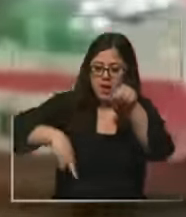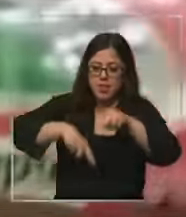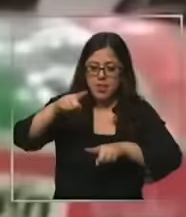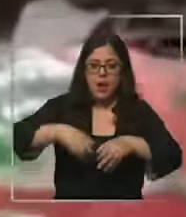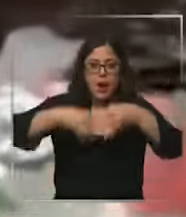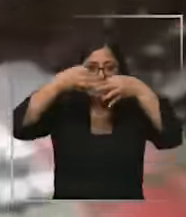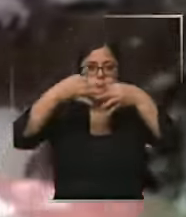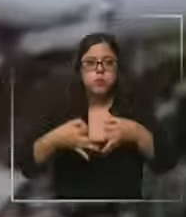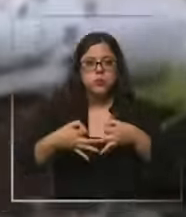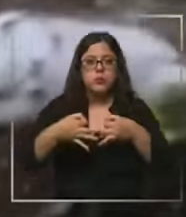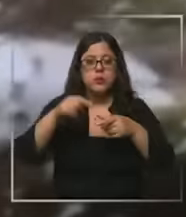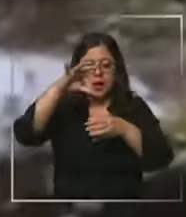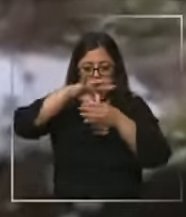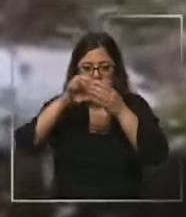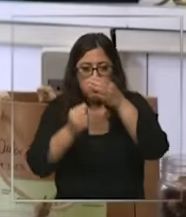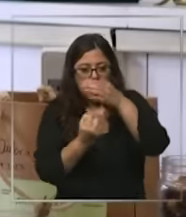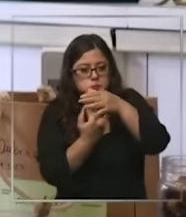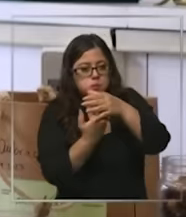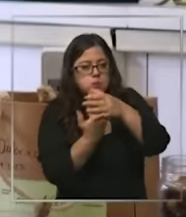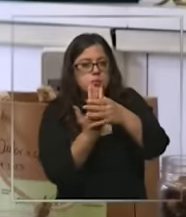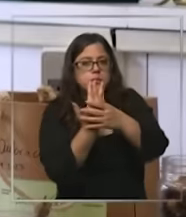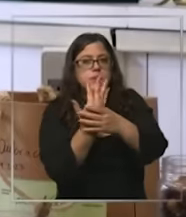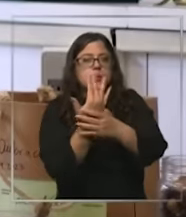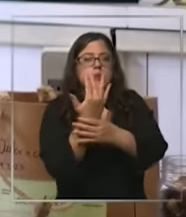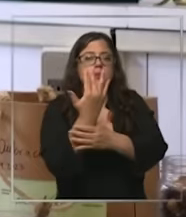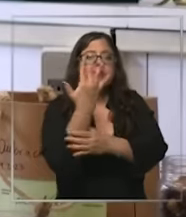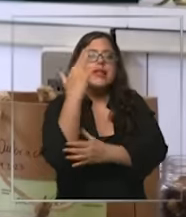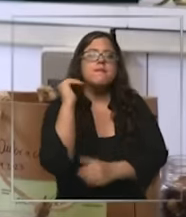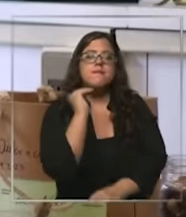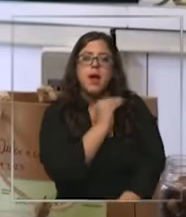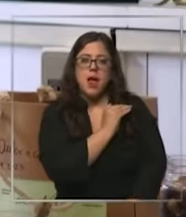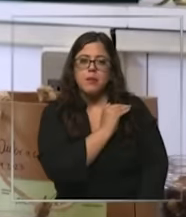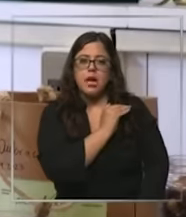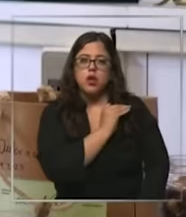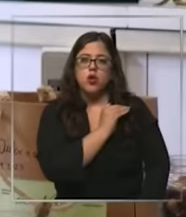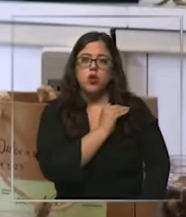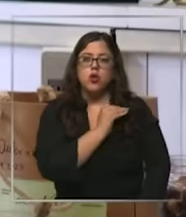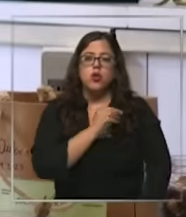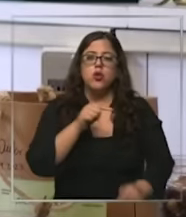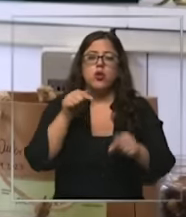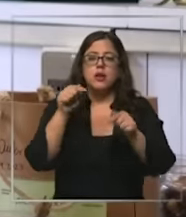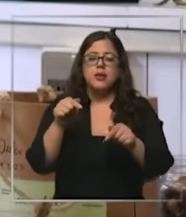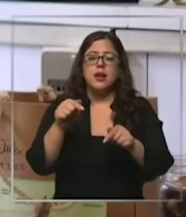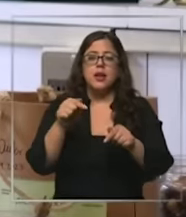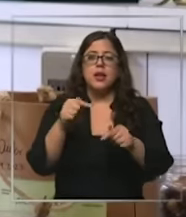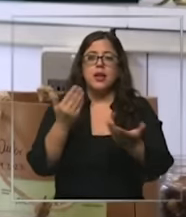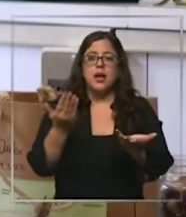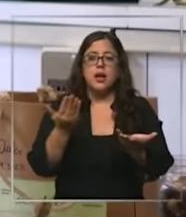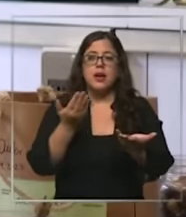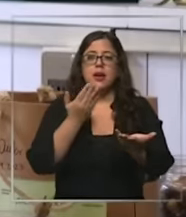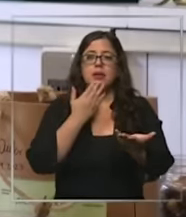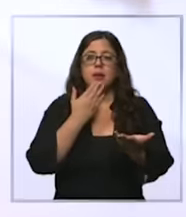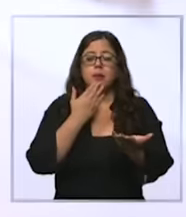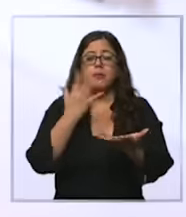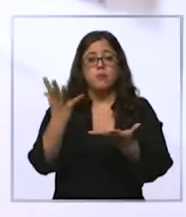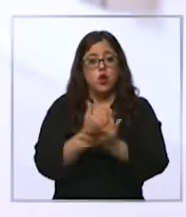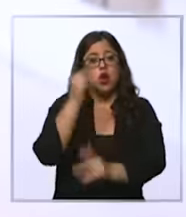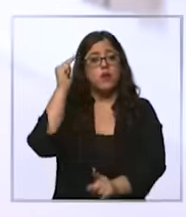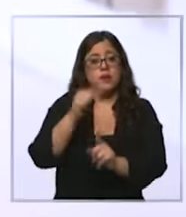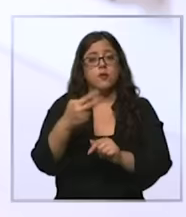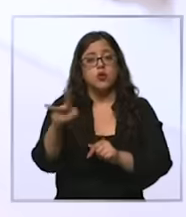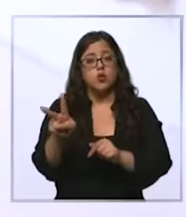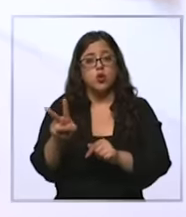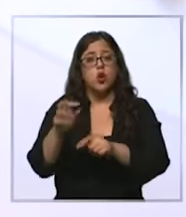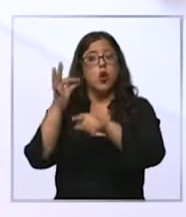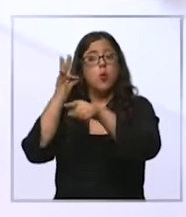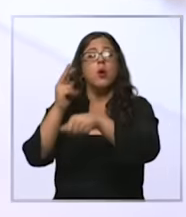tal manera que sus plantas puedan crecer mucho más rápidamente y obtener lograr su objetivo. La